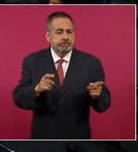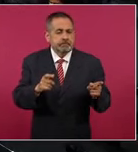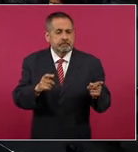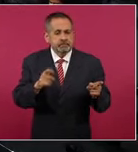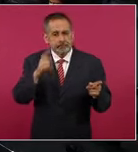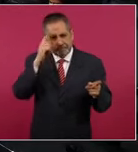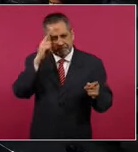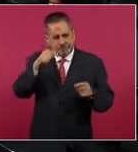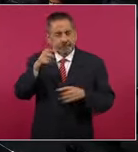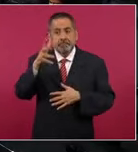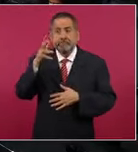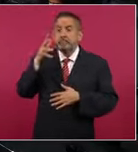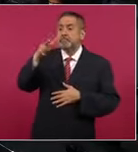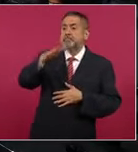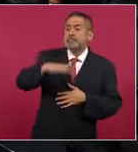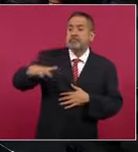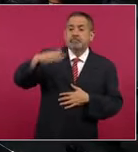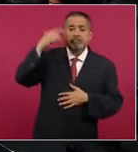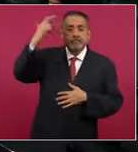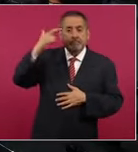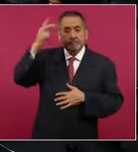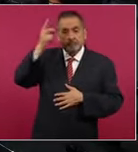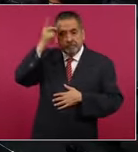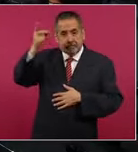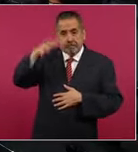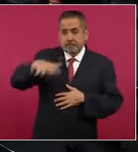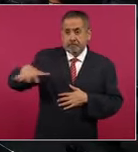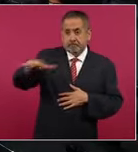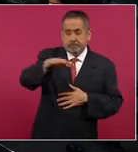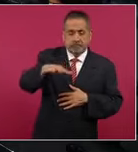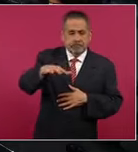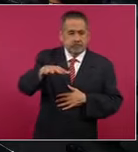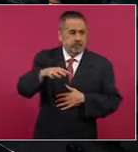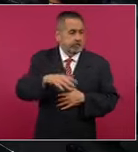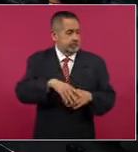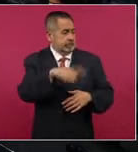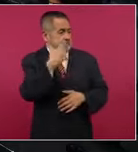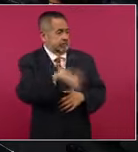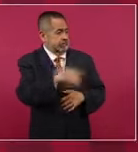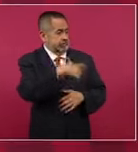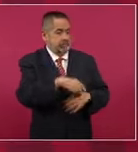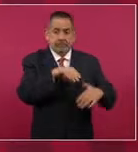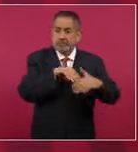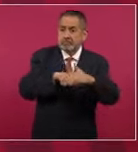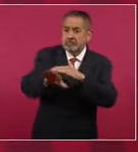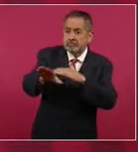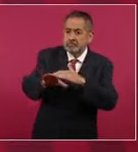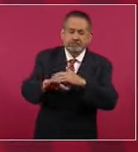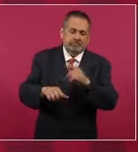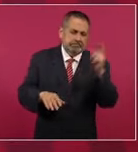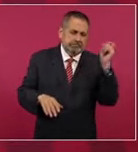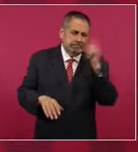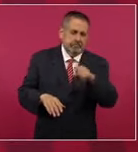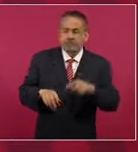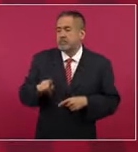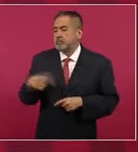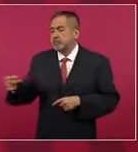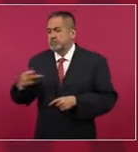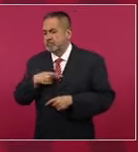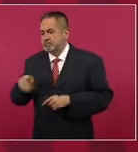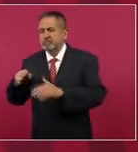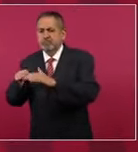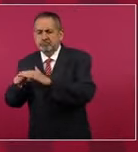un camello por el ojo de una aguja que un rico al reino de los cielos. Eso está